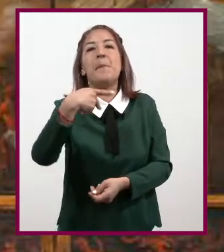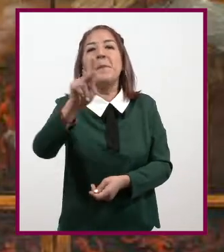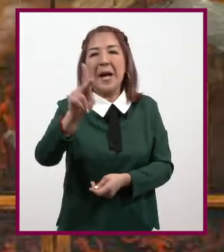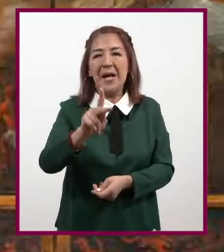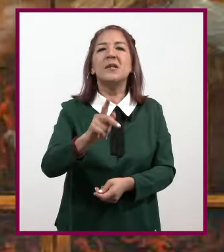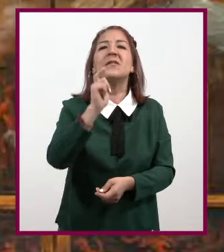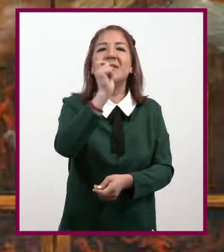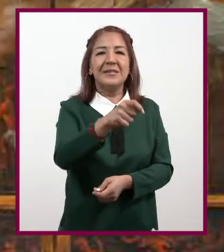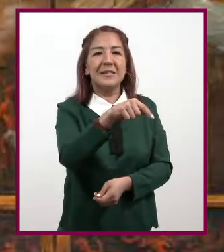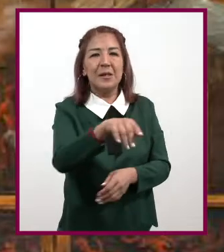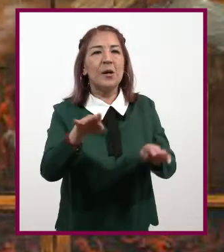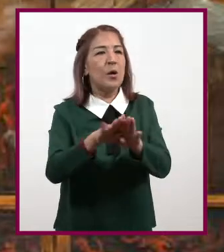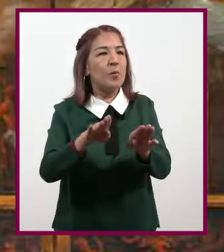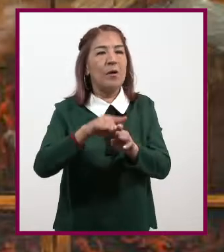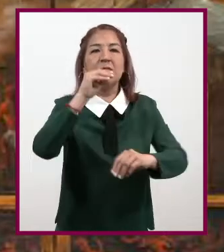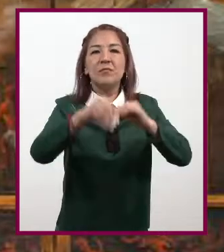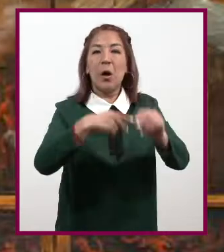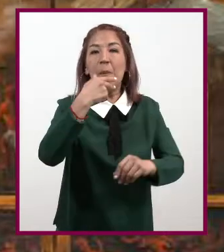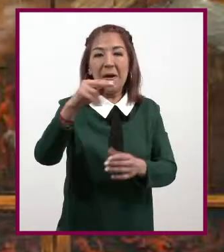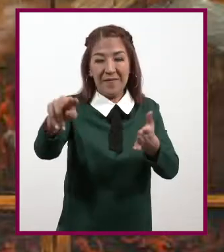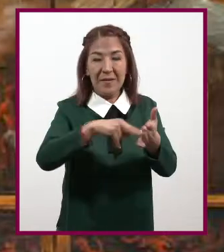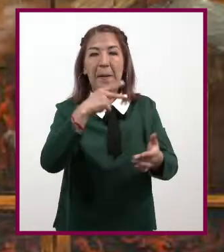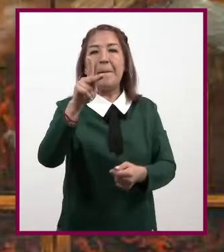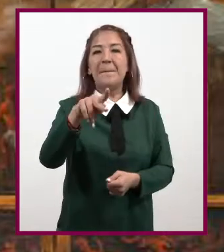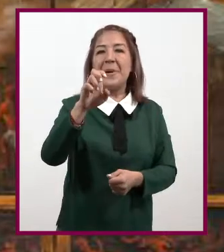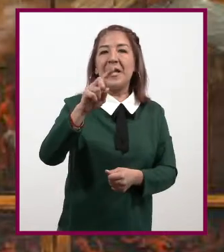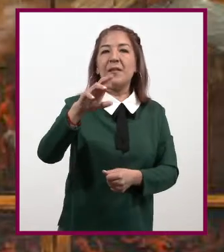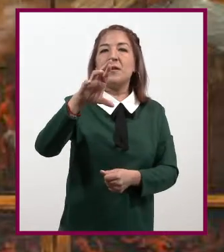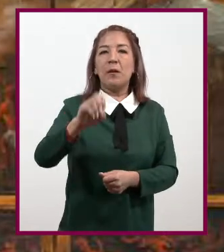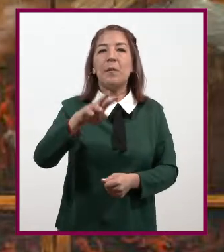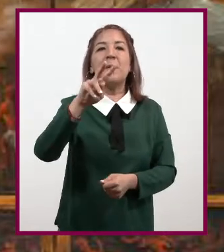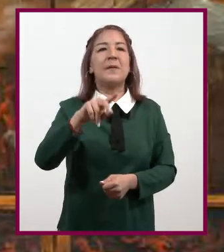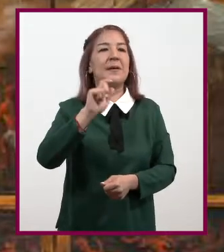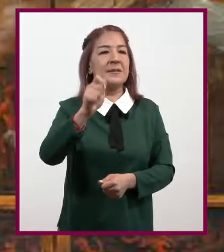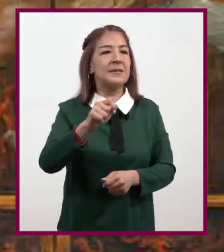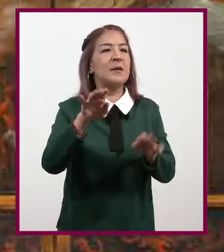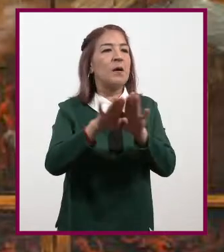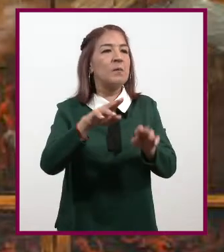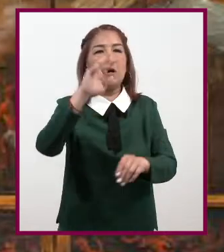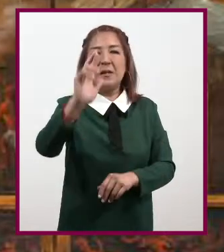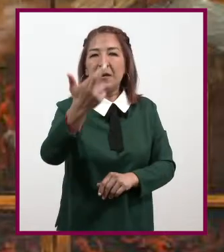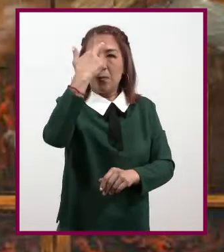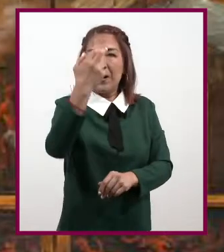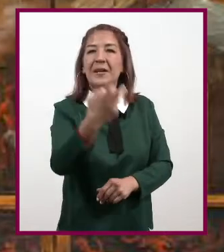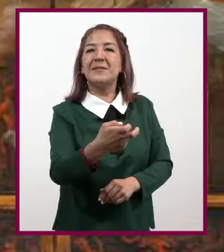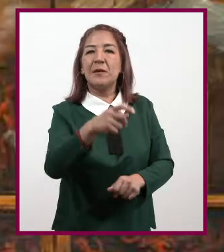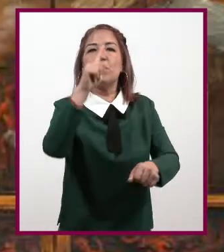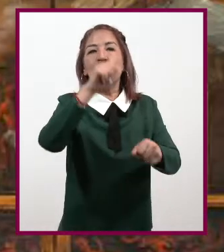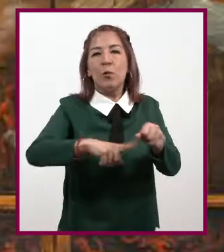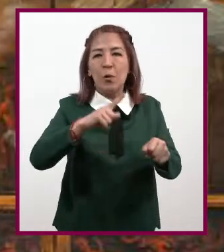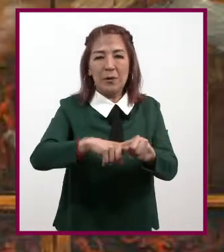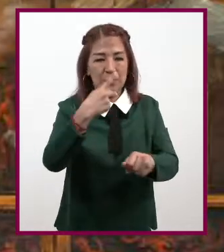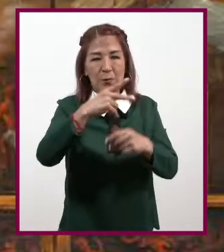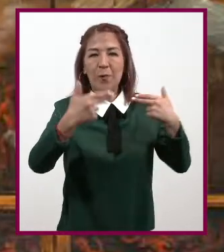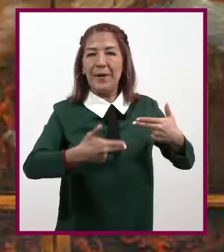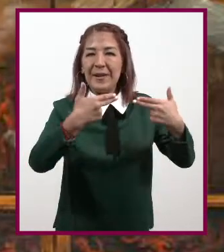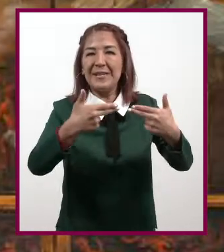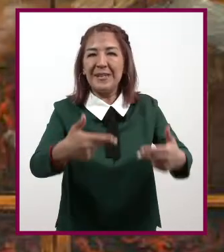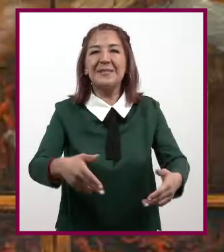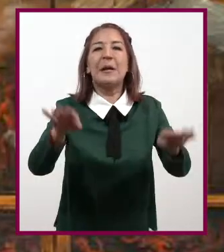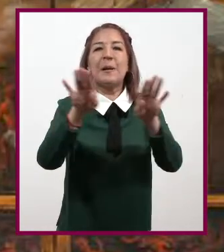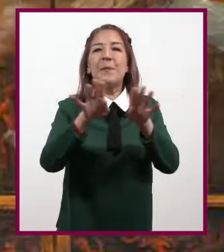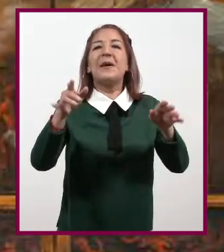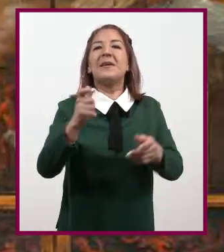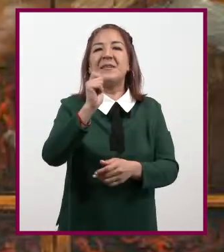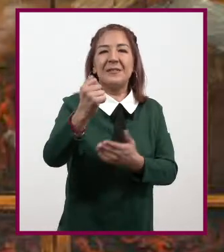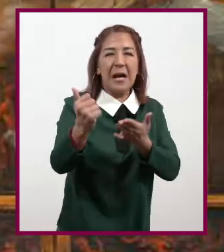que ese firmado por Pedro Villegas conserva estos colores de herencia flamenca como los